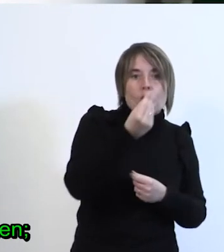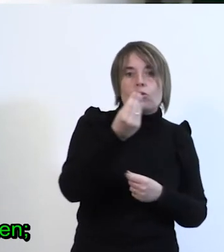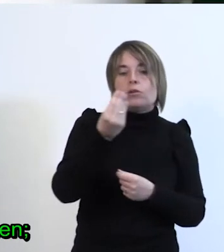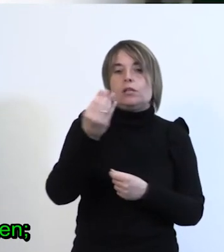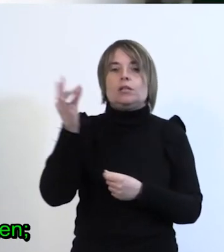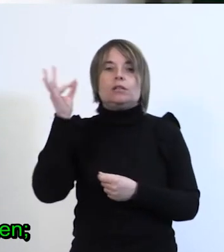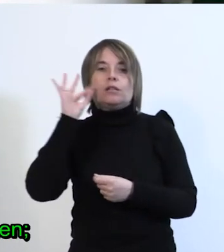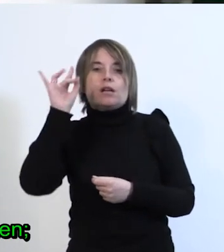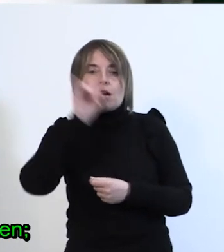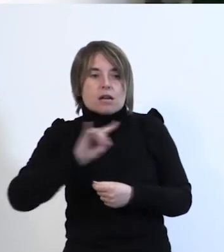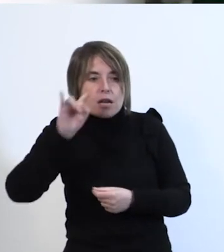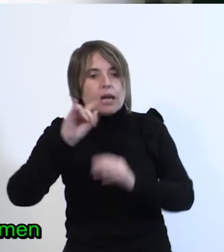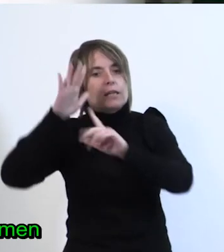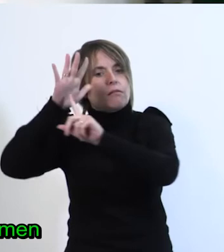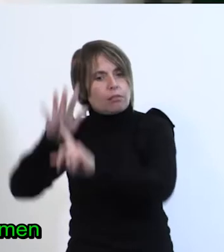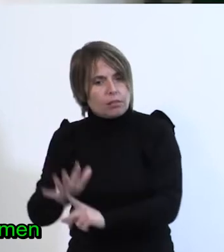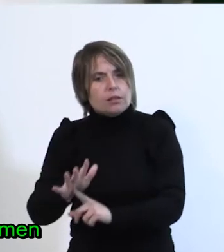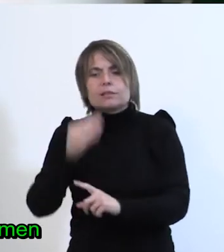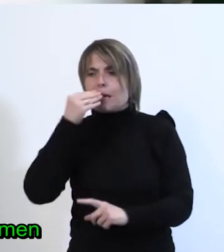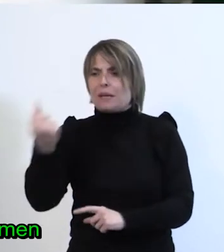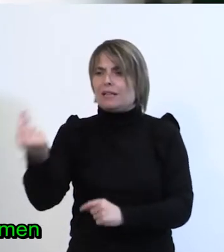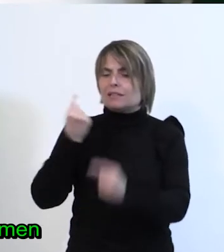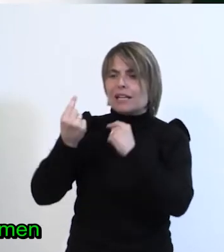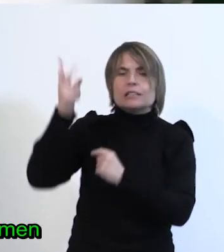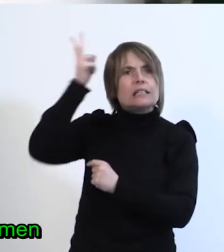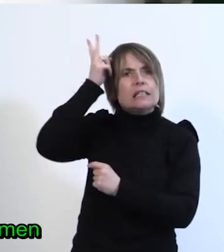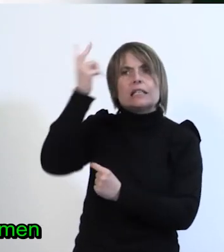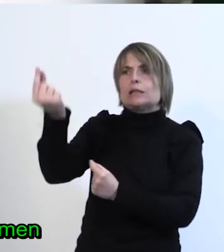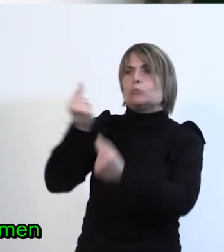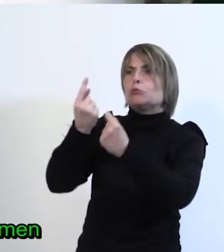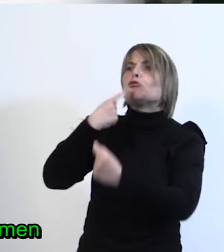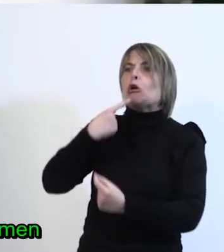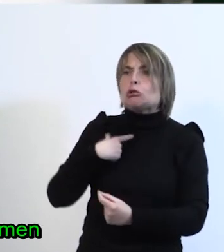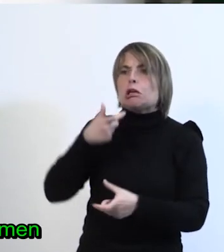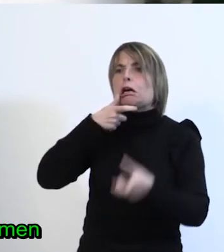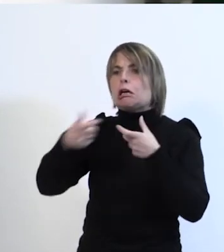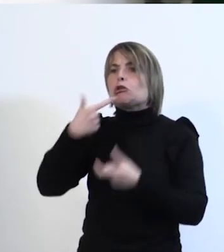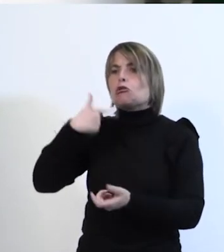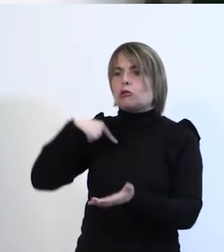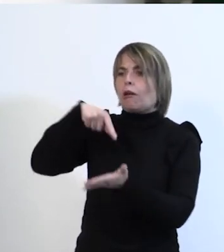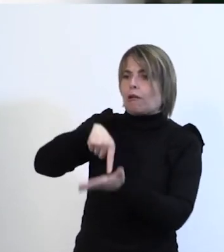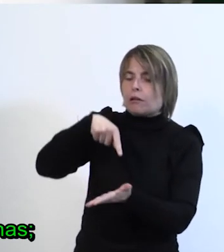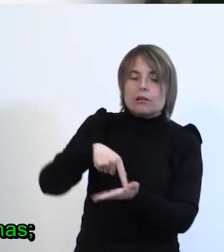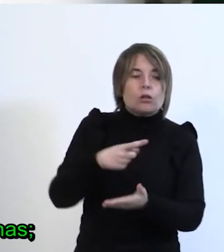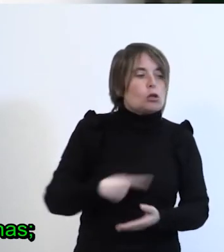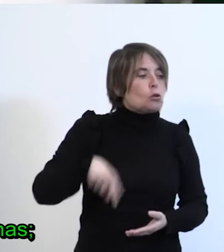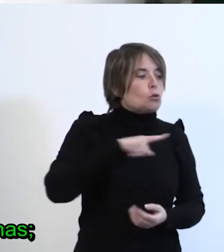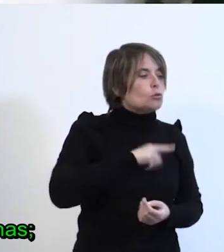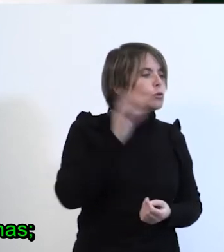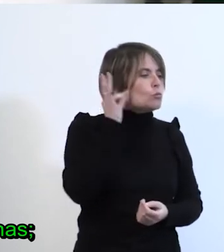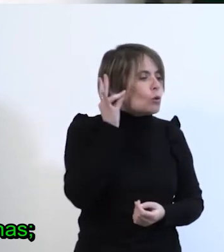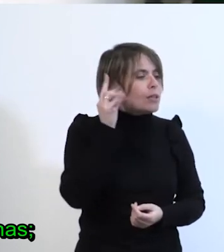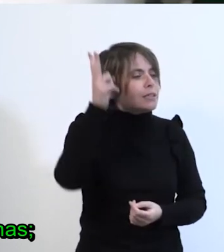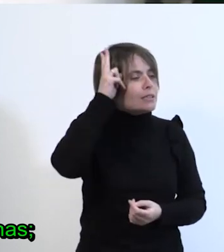mujeres negras nos reclamen, que está bien que las mujeres indígenas nos reclamen, a las que no